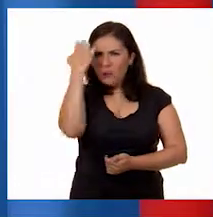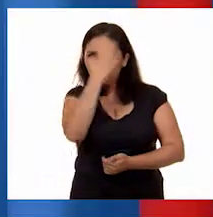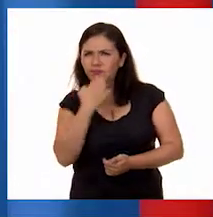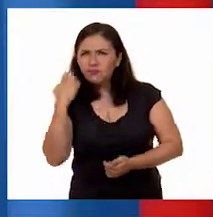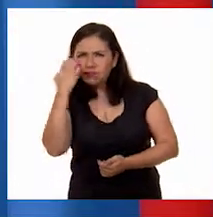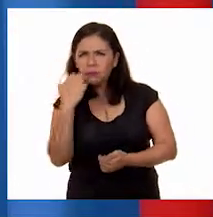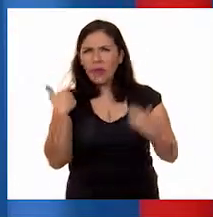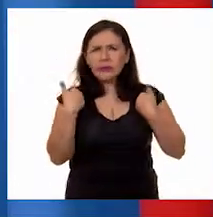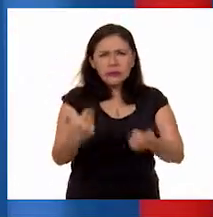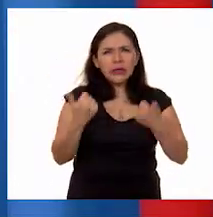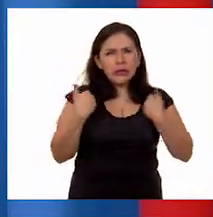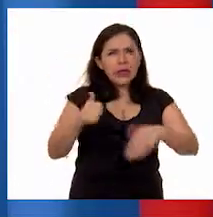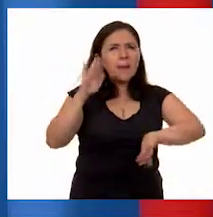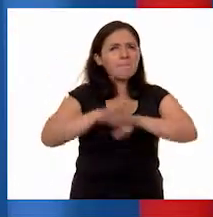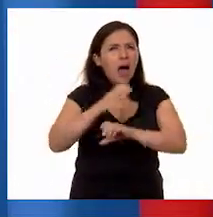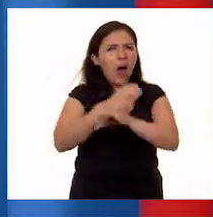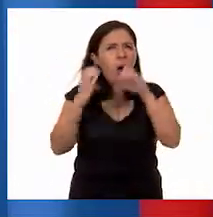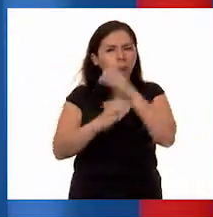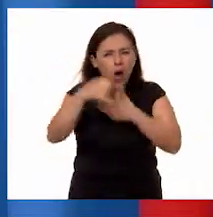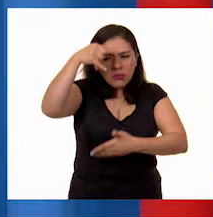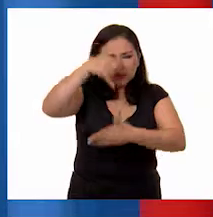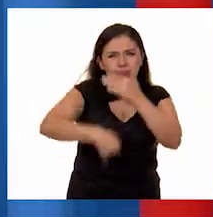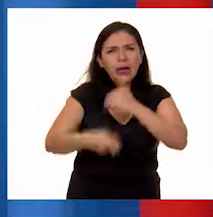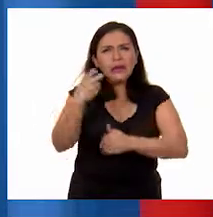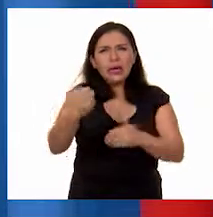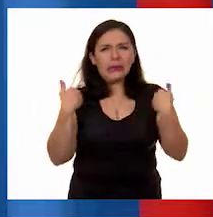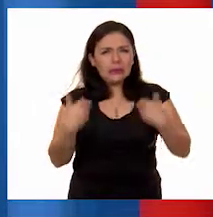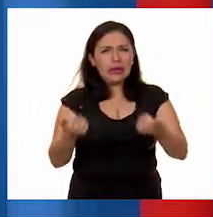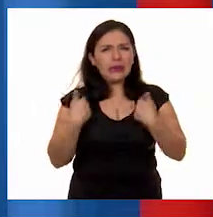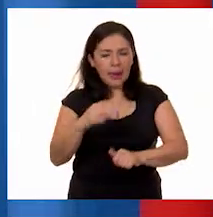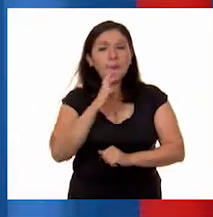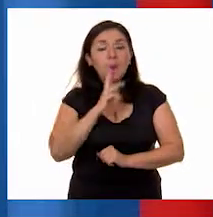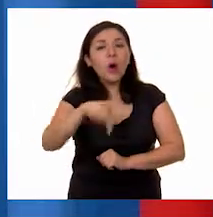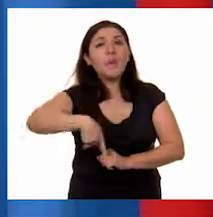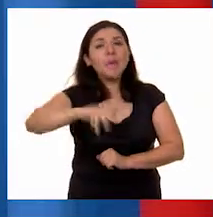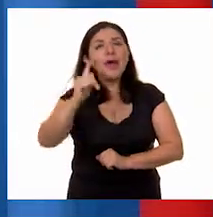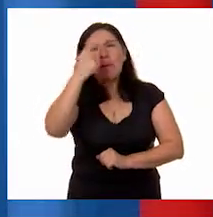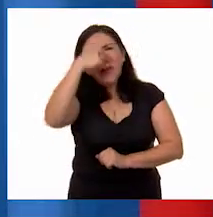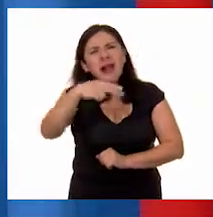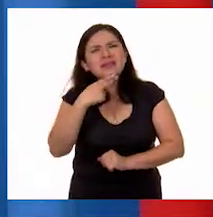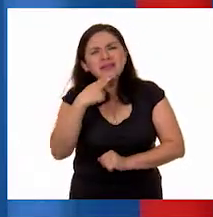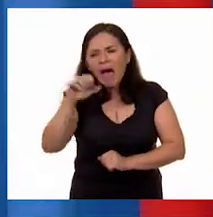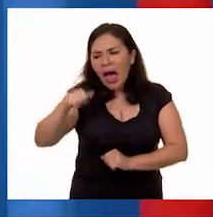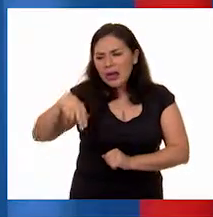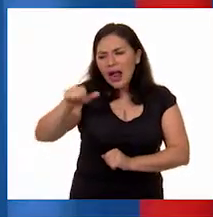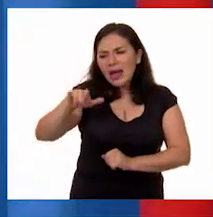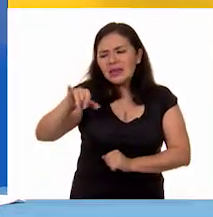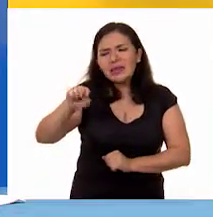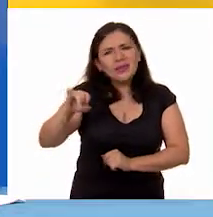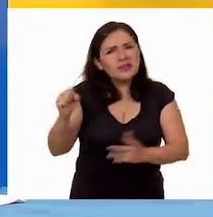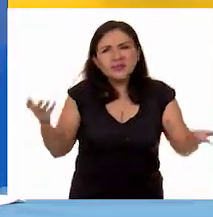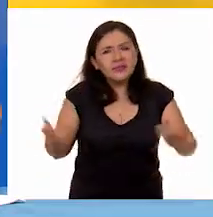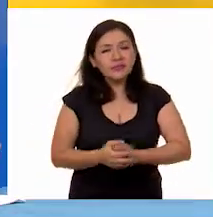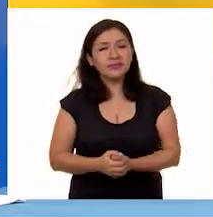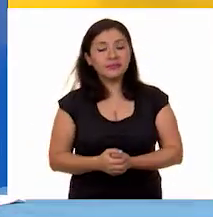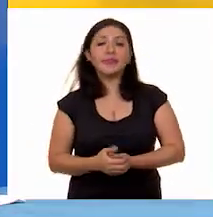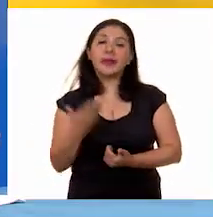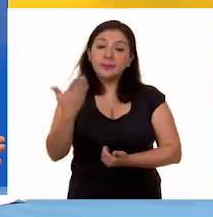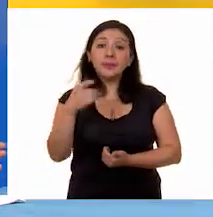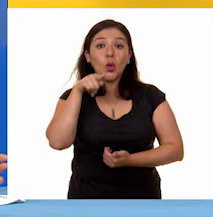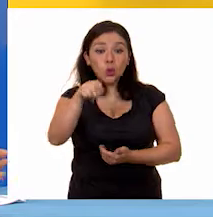ha permitido comprender muchas cosas sobre ellos y entenderlos mejor, pero ¿para qué sirve el análisis de textos? Tanto